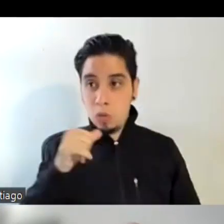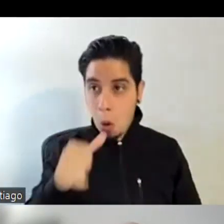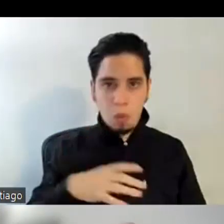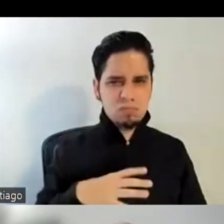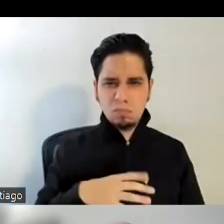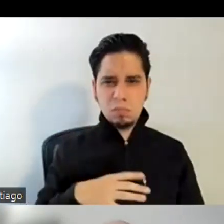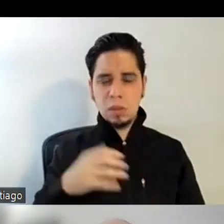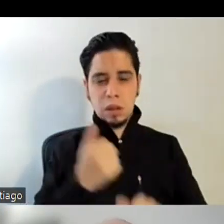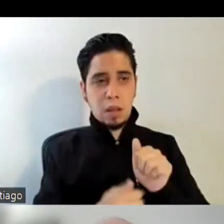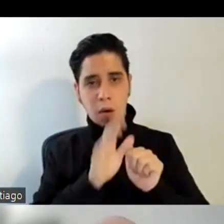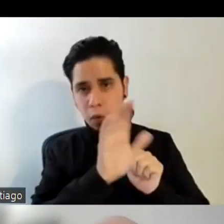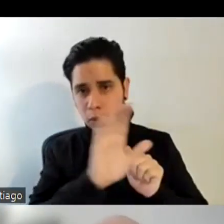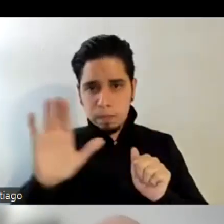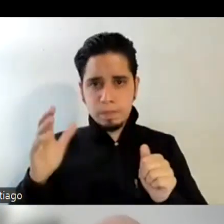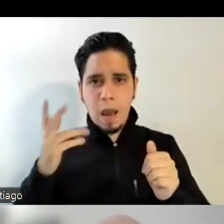disfrutar